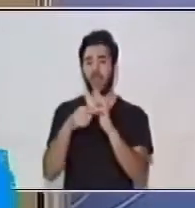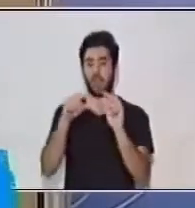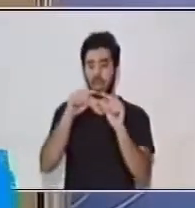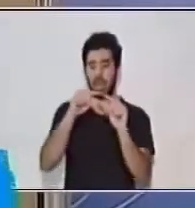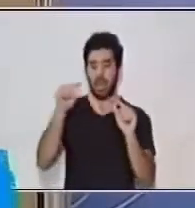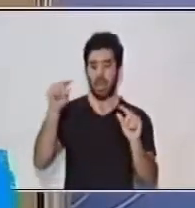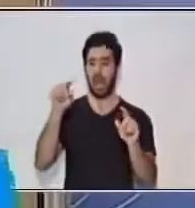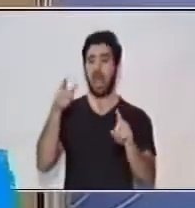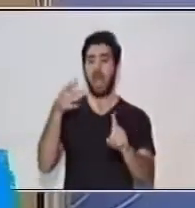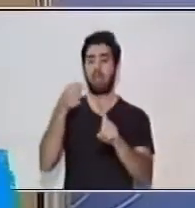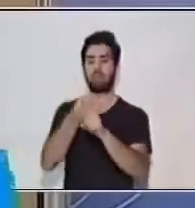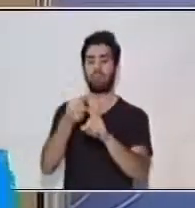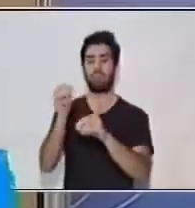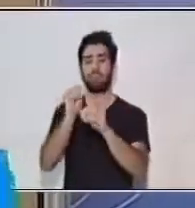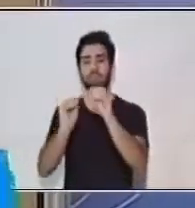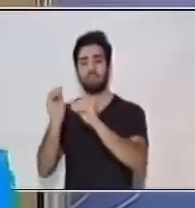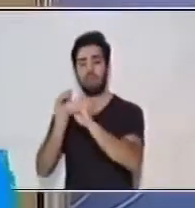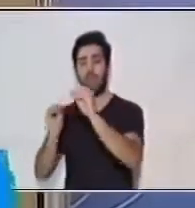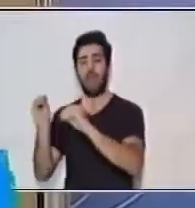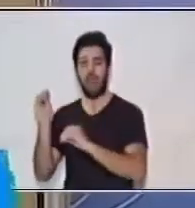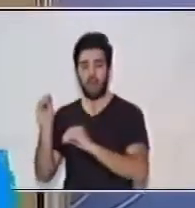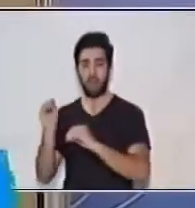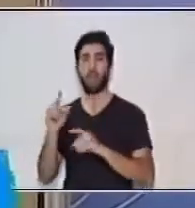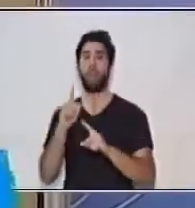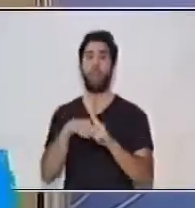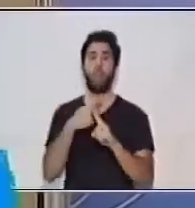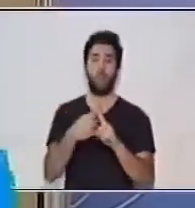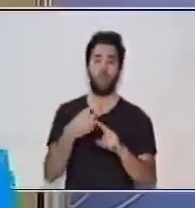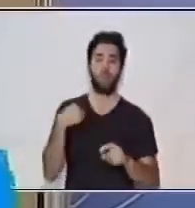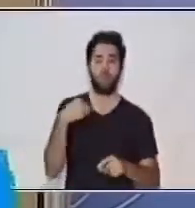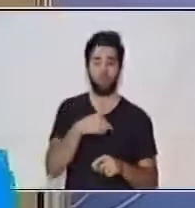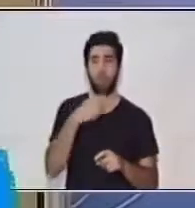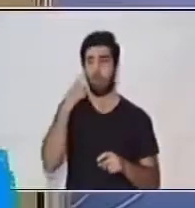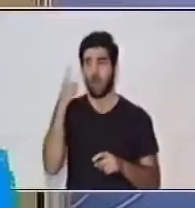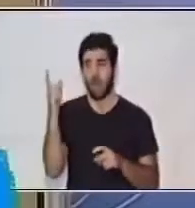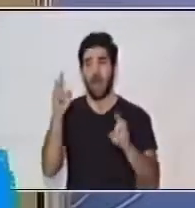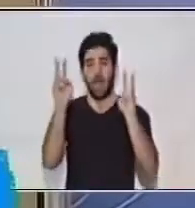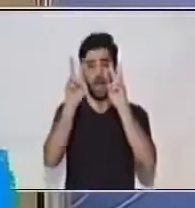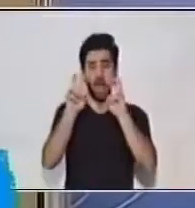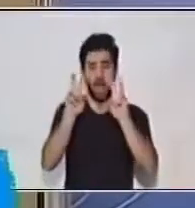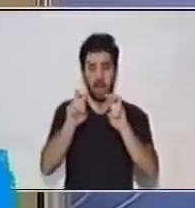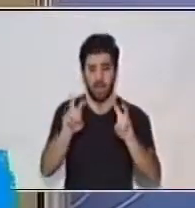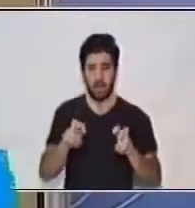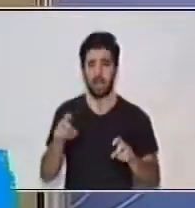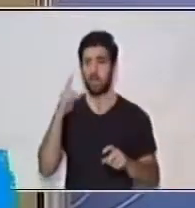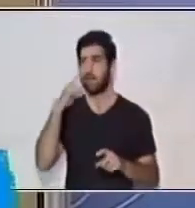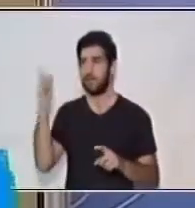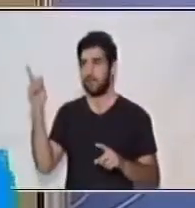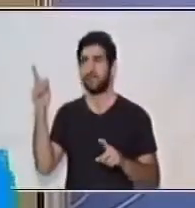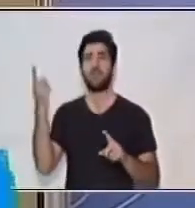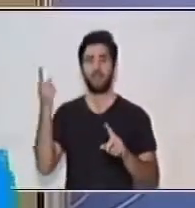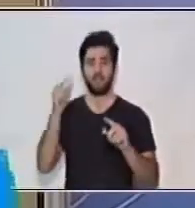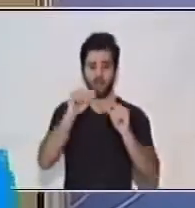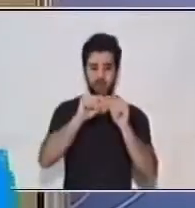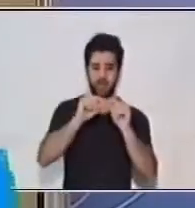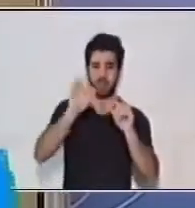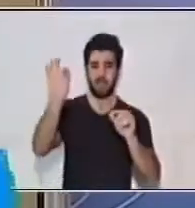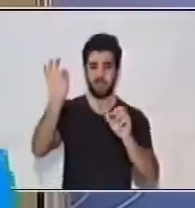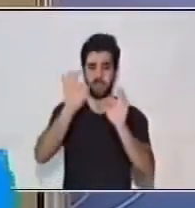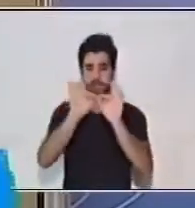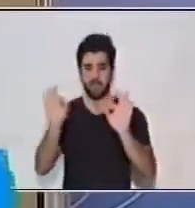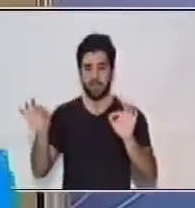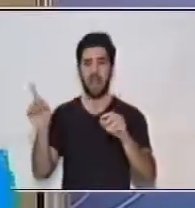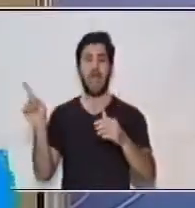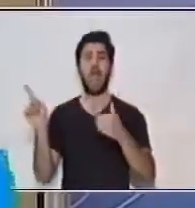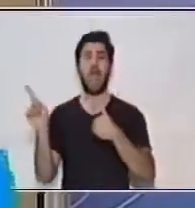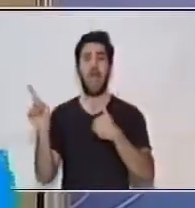componentes. Recordemos que cuando analizamos esta gráfica o este vector, se forma un